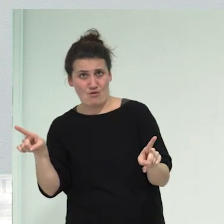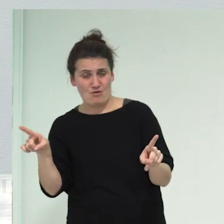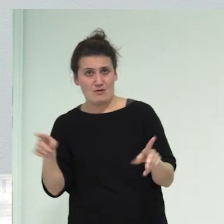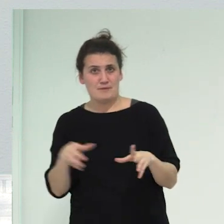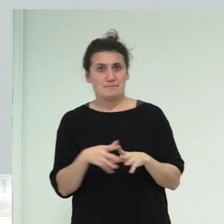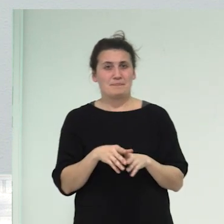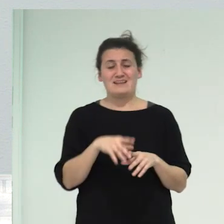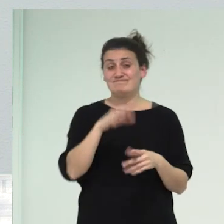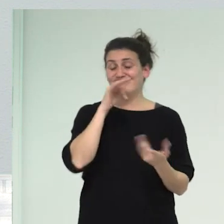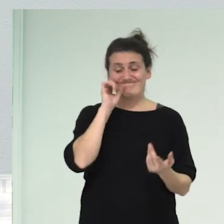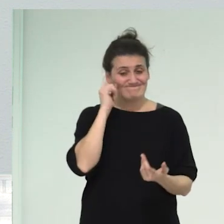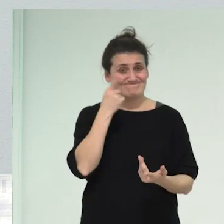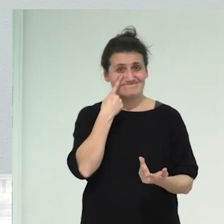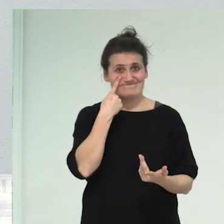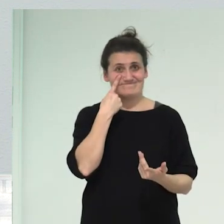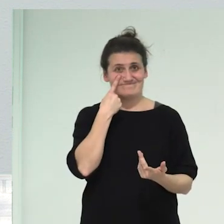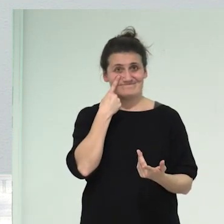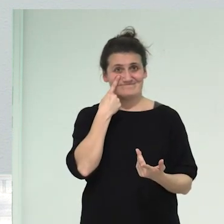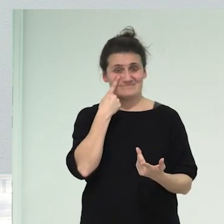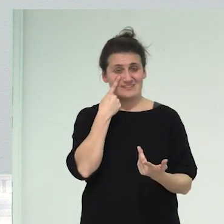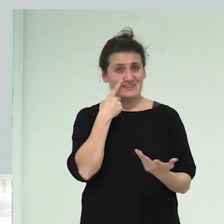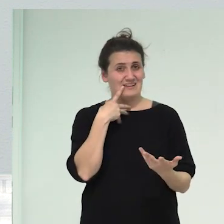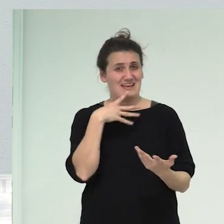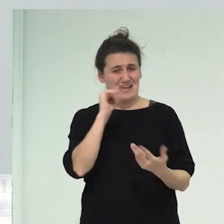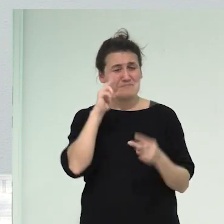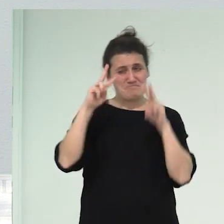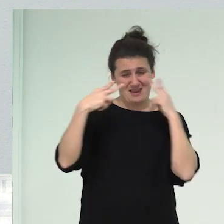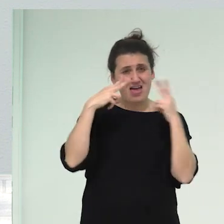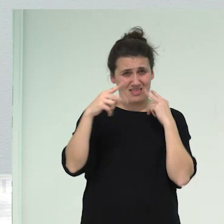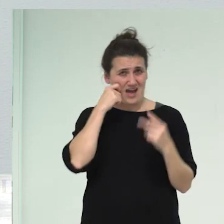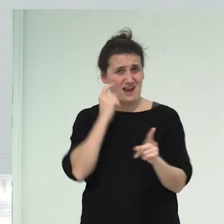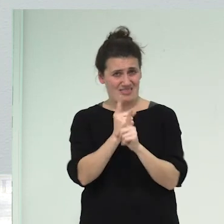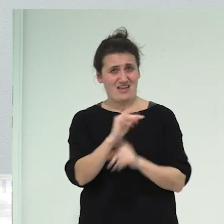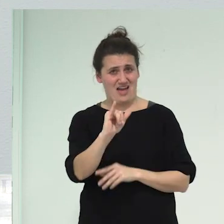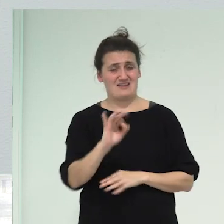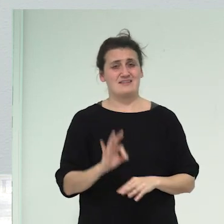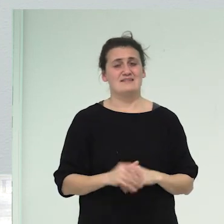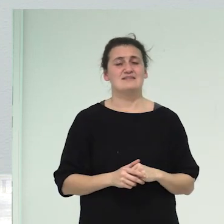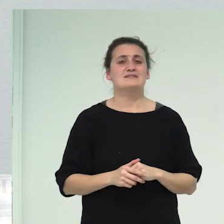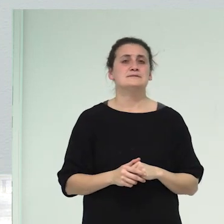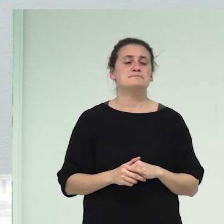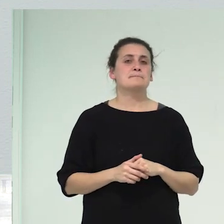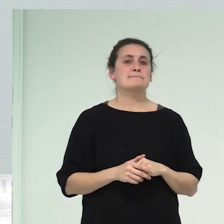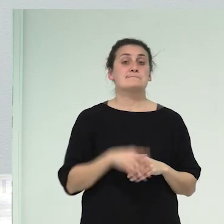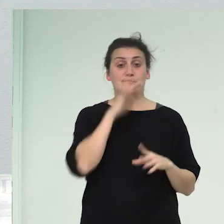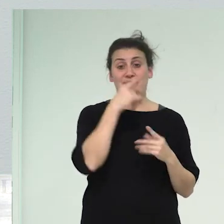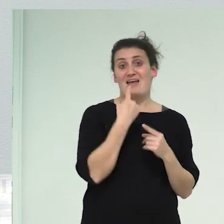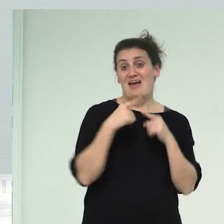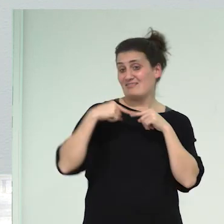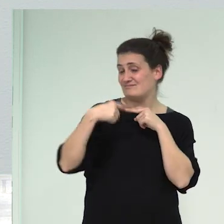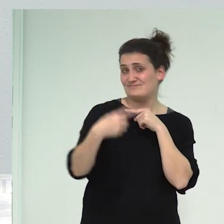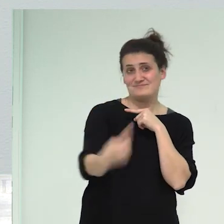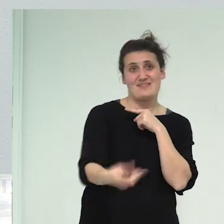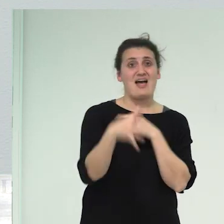no se percatan que existen las miradas racistas. Claro está, cada día, y por lo menos